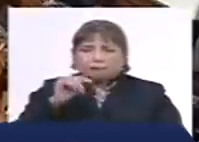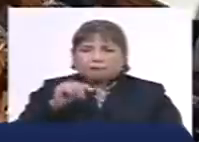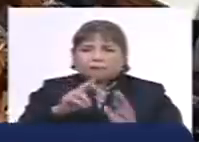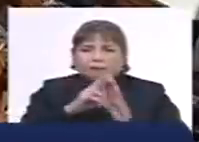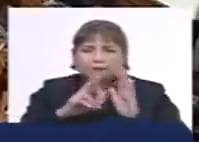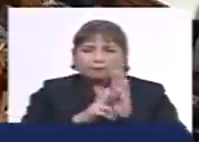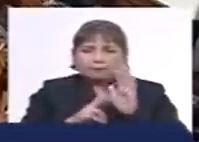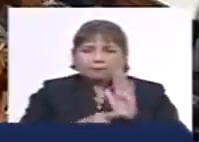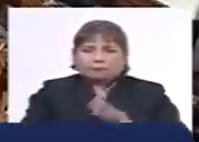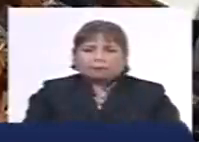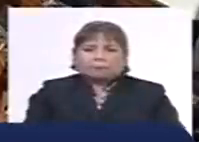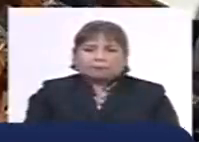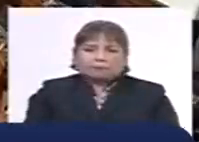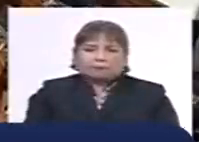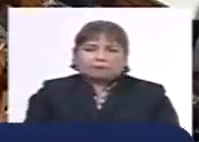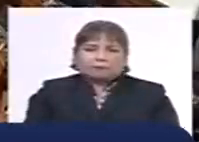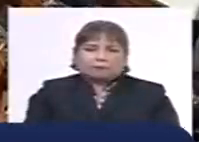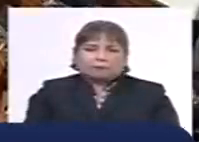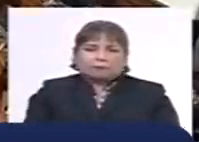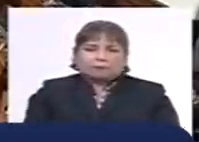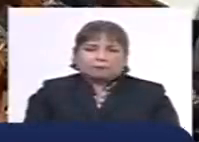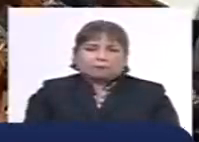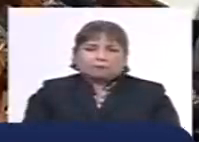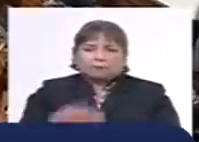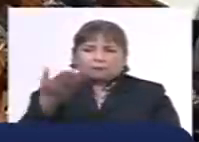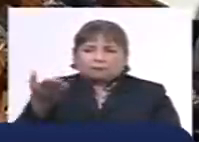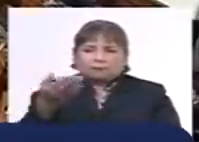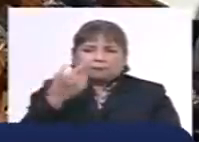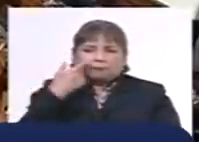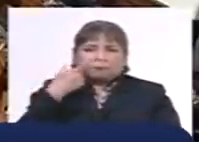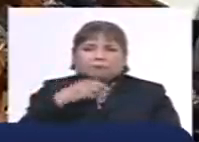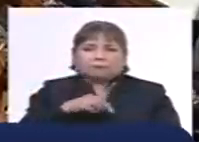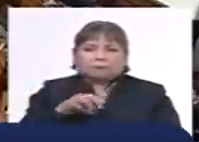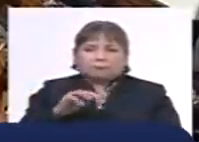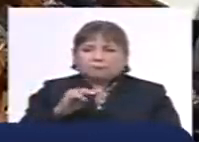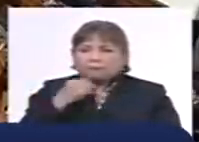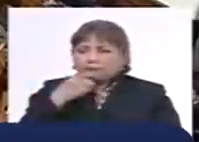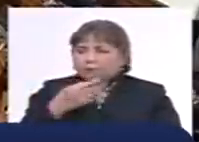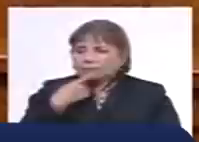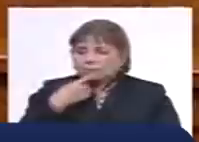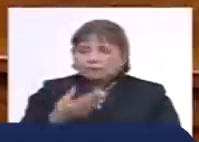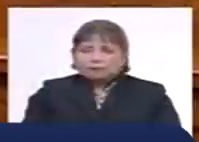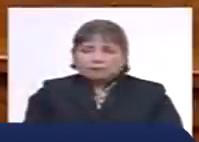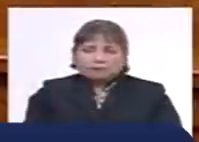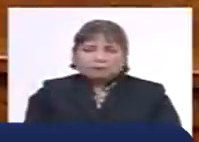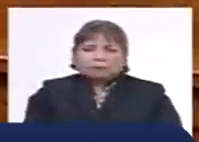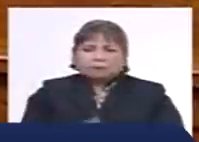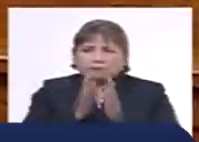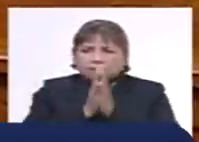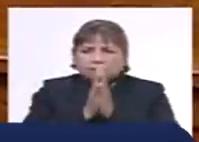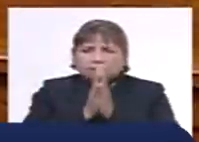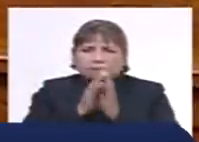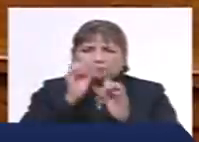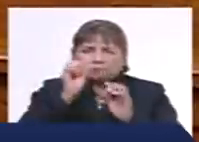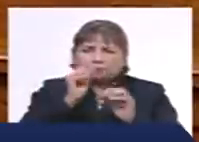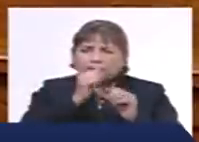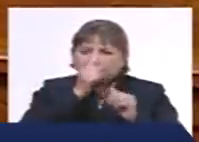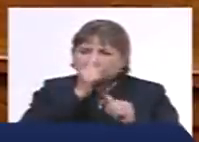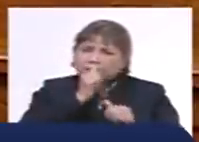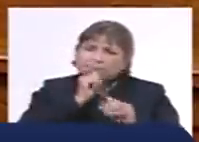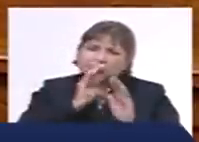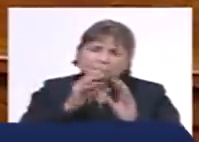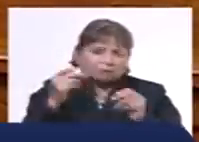Presidente, reglamento. Continúe, señor Premier. Sí. Esto, lo que pido es un poquito de calma. Voy a